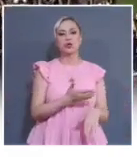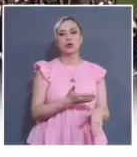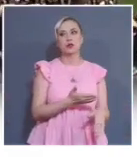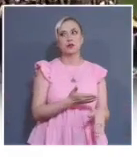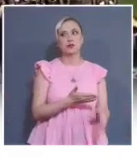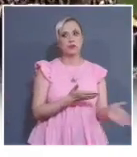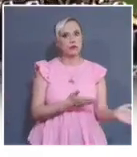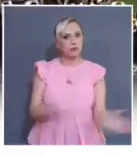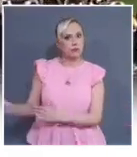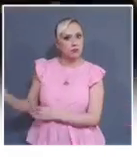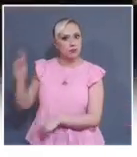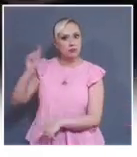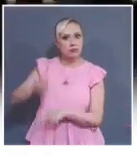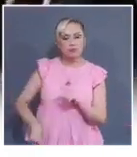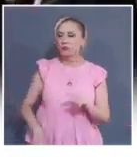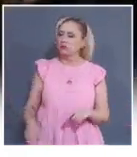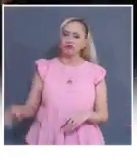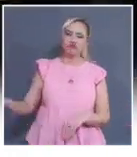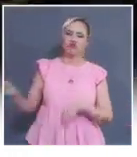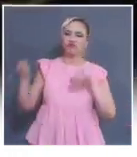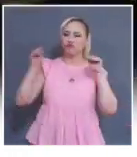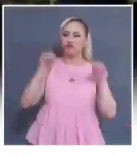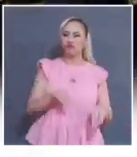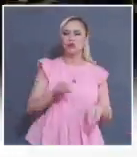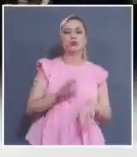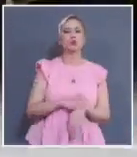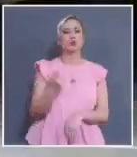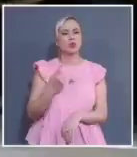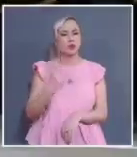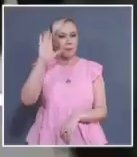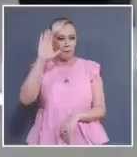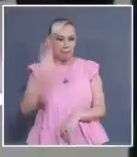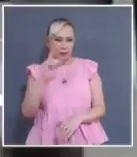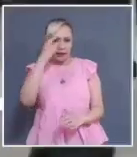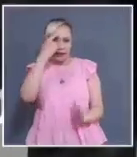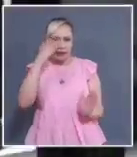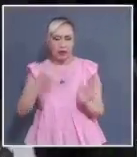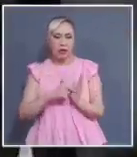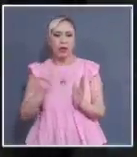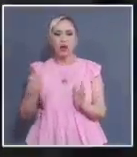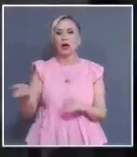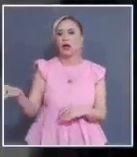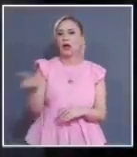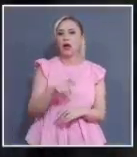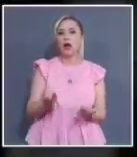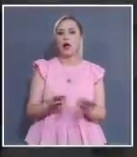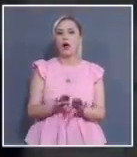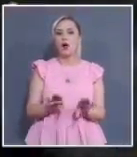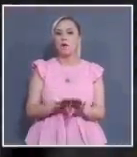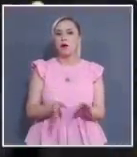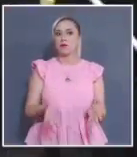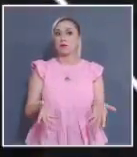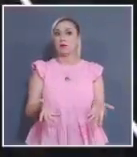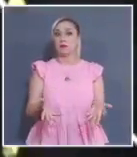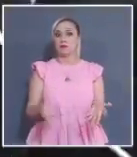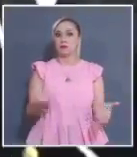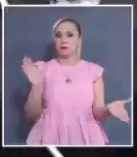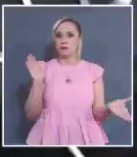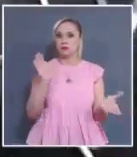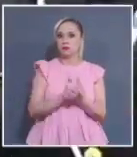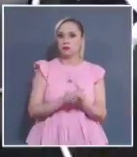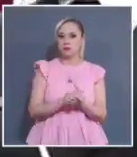medida disciplinaria debido a que, presuntamente, había mantenido una relación extramatrimonial con otro integrante del